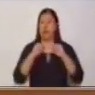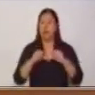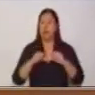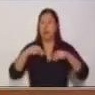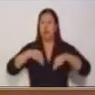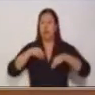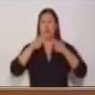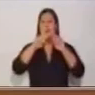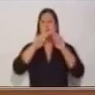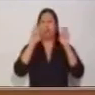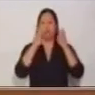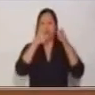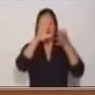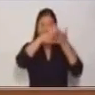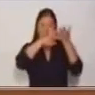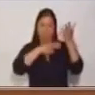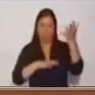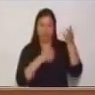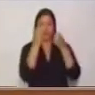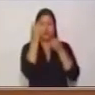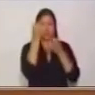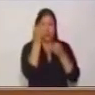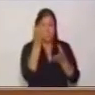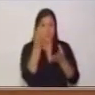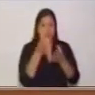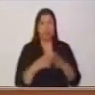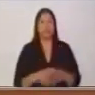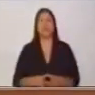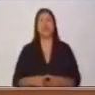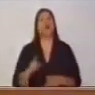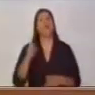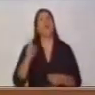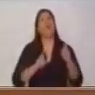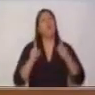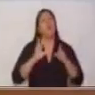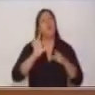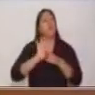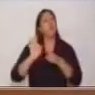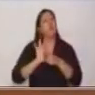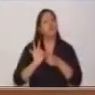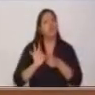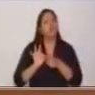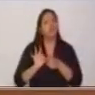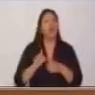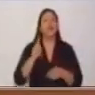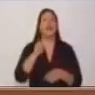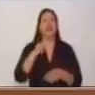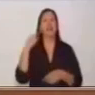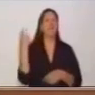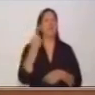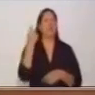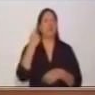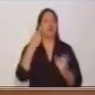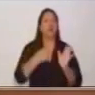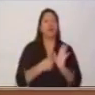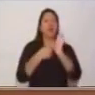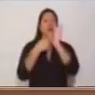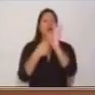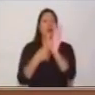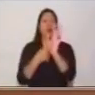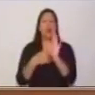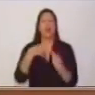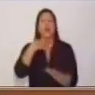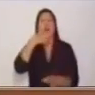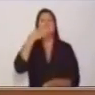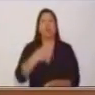texto informativo, como te había indicado al principio, la función principal del texto informativo es representar la realidad